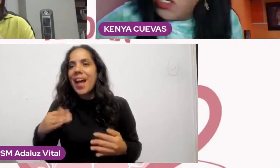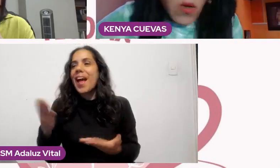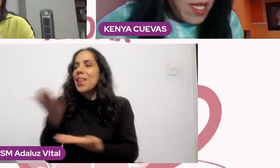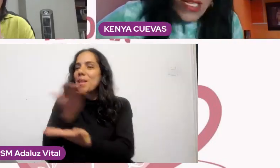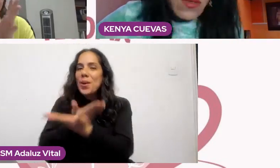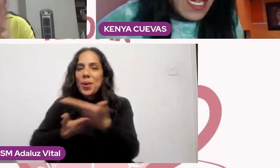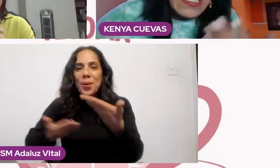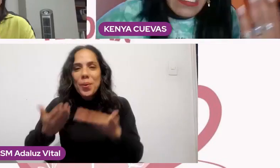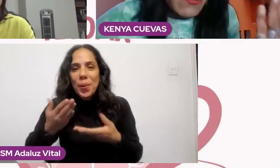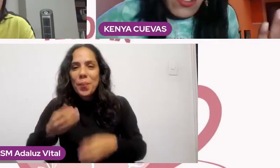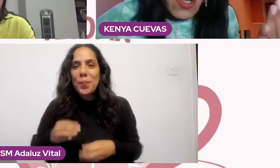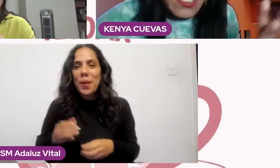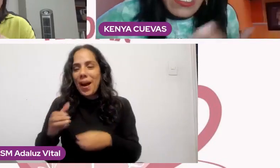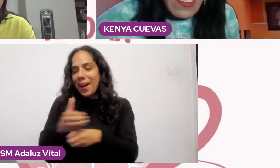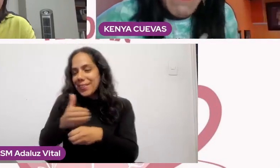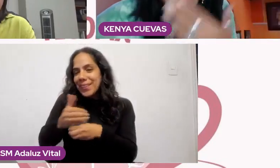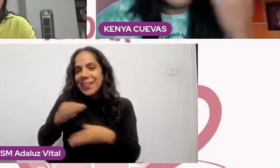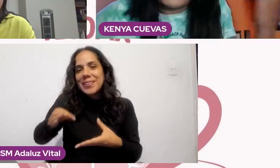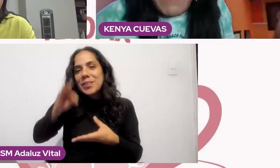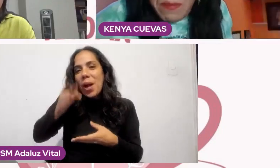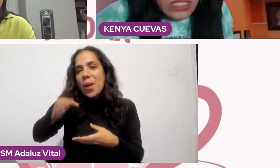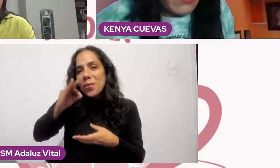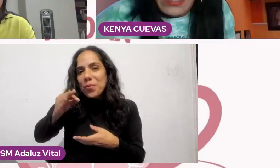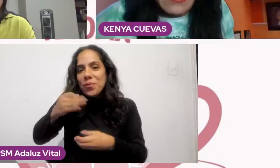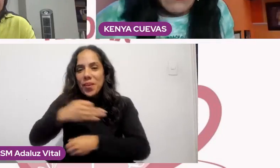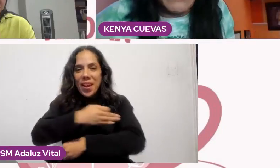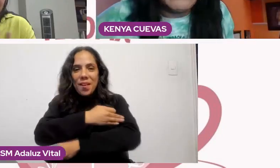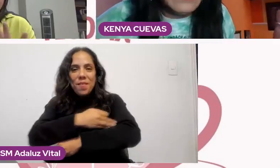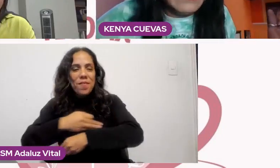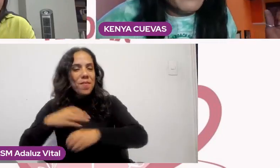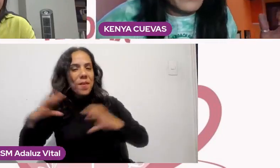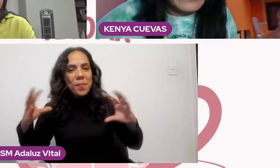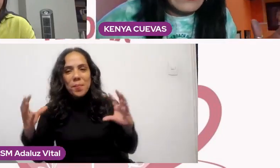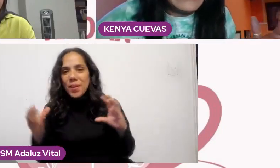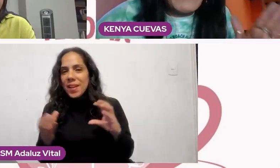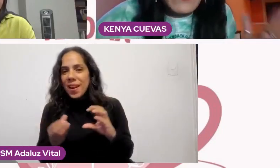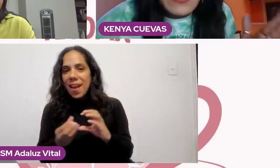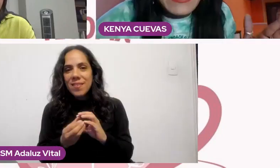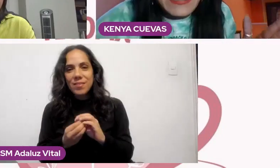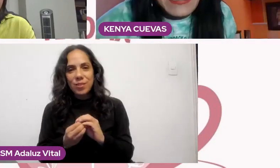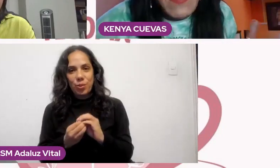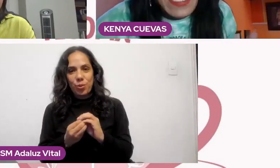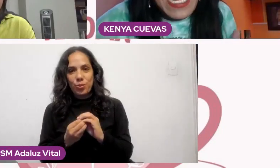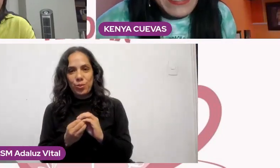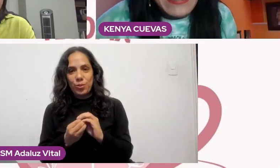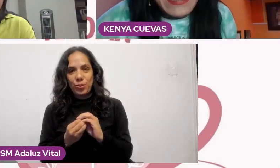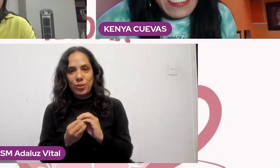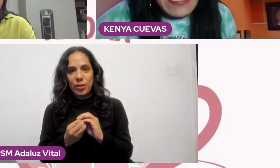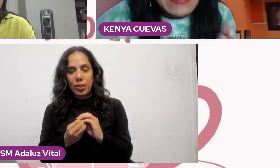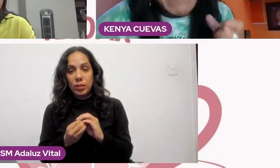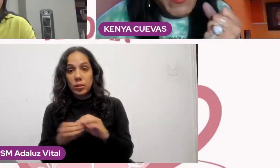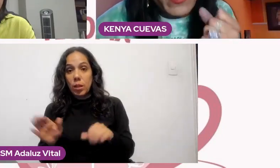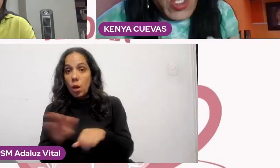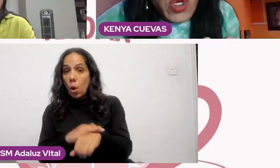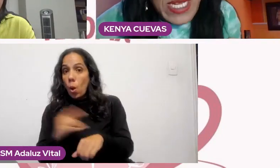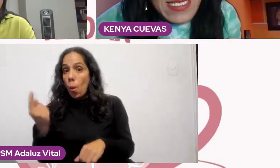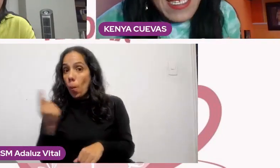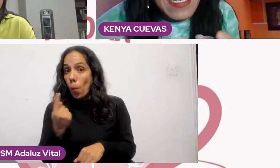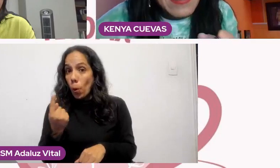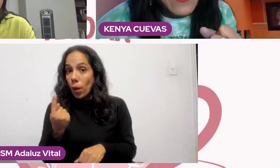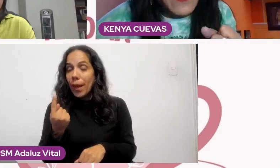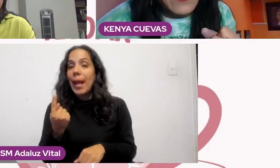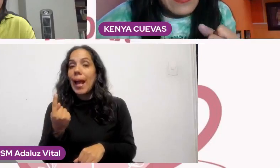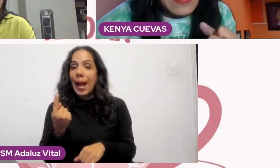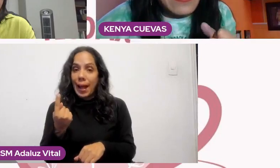familia y no es una institución que nada más forma personas, ¿no? Porque las personas trans tienen una carencia de